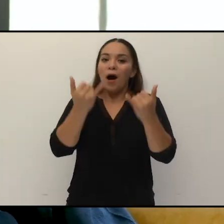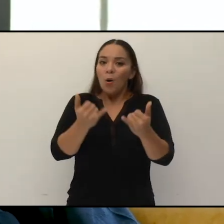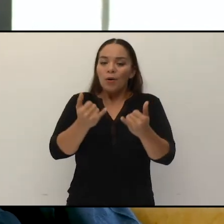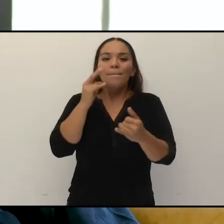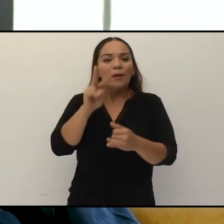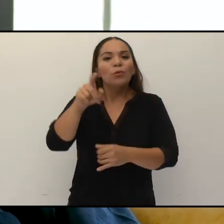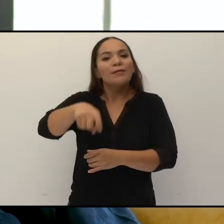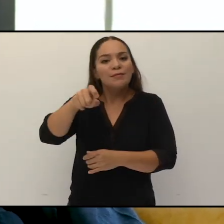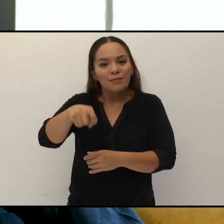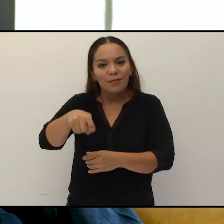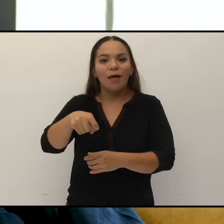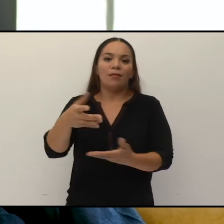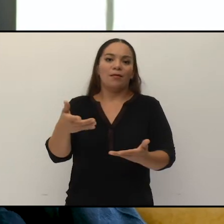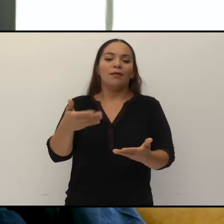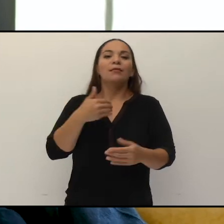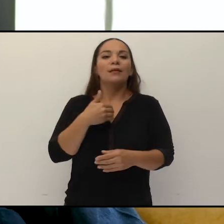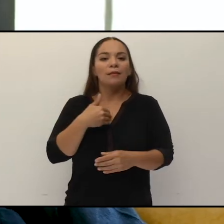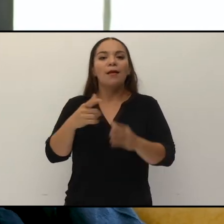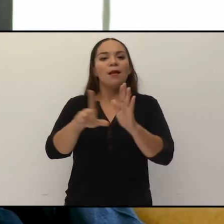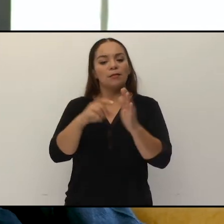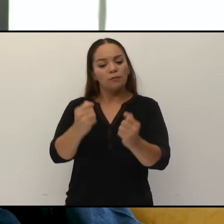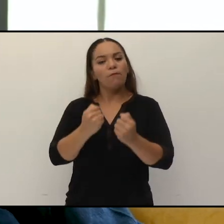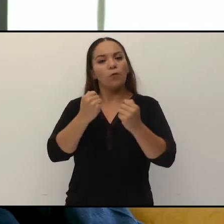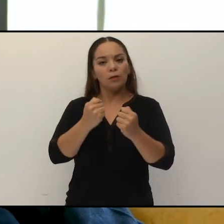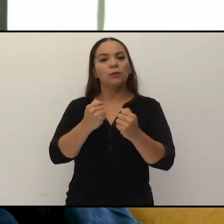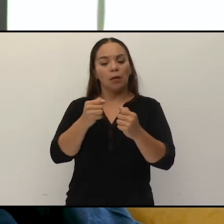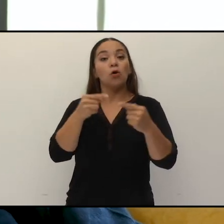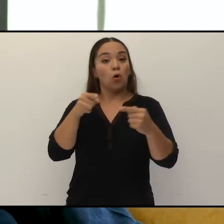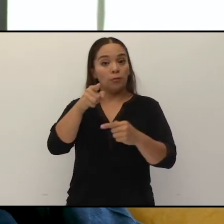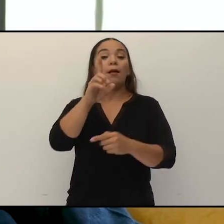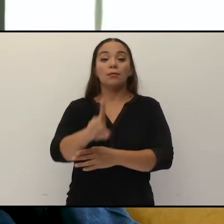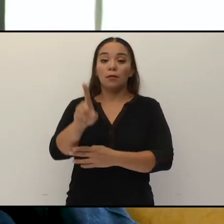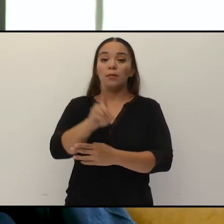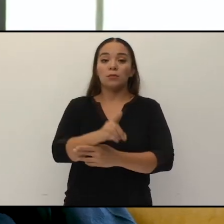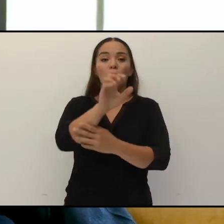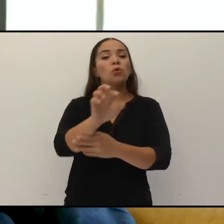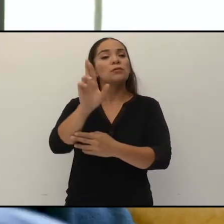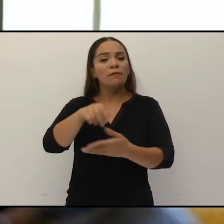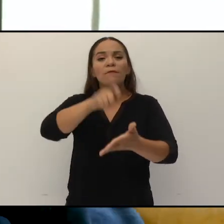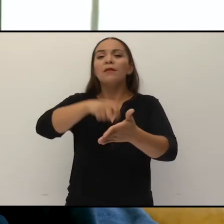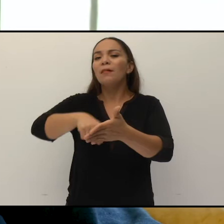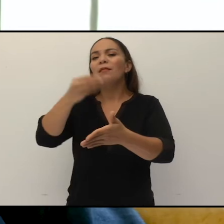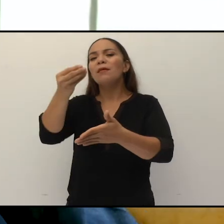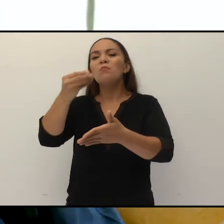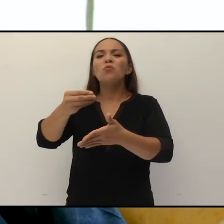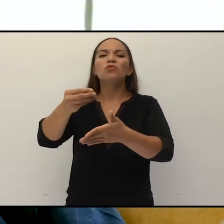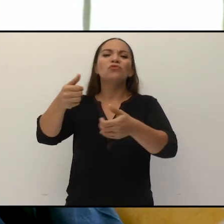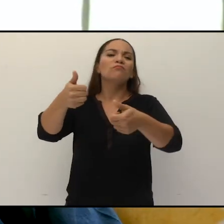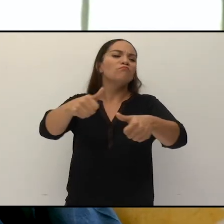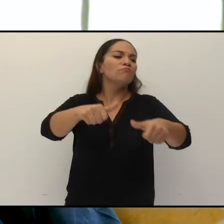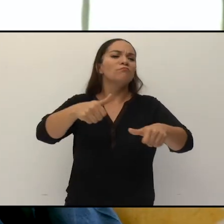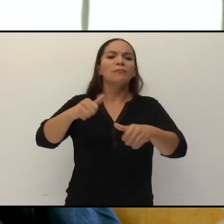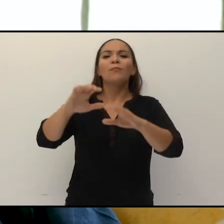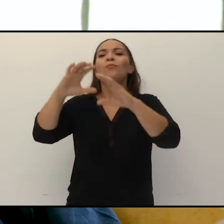que nunca estamos viendo la necesidad de tener leyes fuertes contra la discriminación. Costa Rica es firmante de todos los